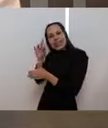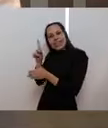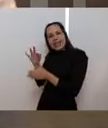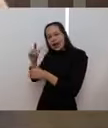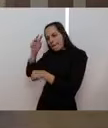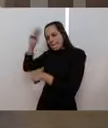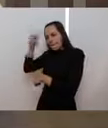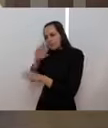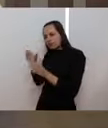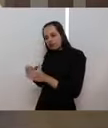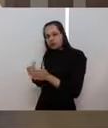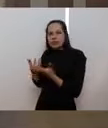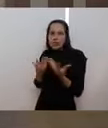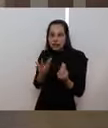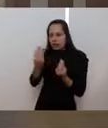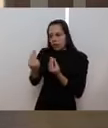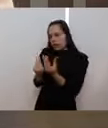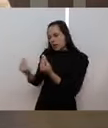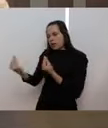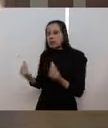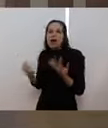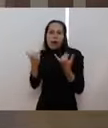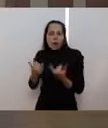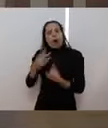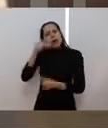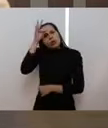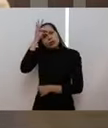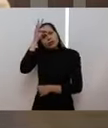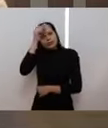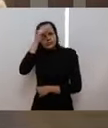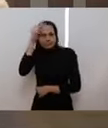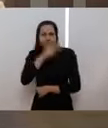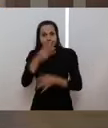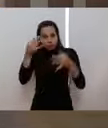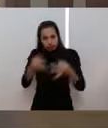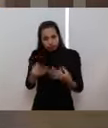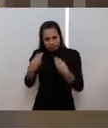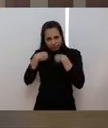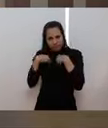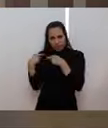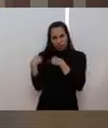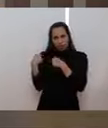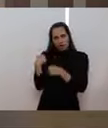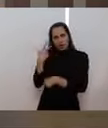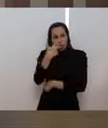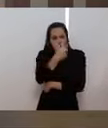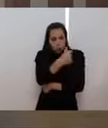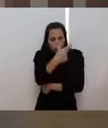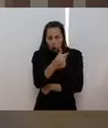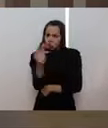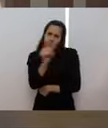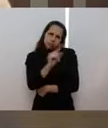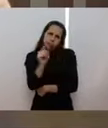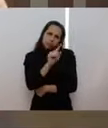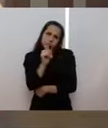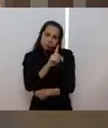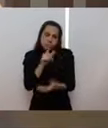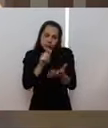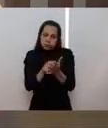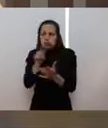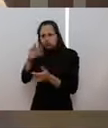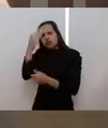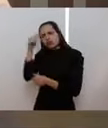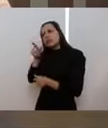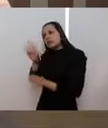direcciones de sanidad por ahora el hospital no le ha correspondido a la vacunación de este tipo de personal pero sabemos que la dirección